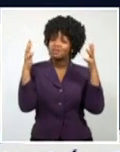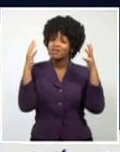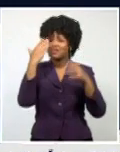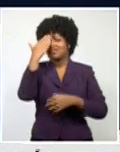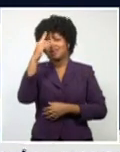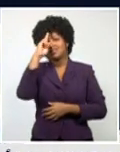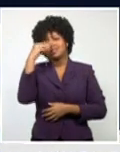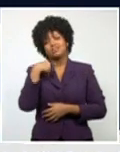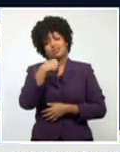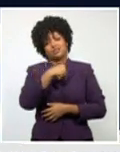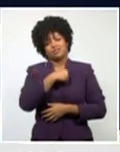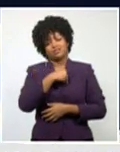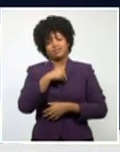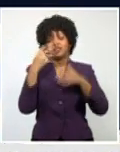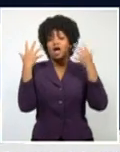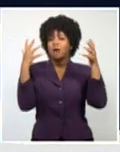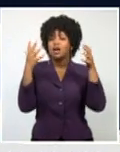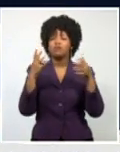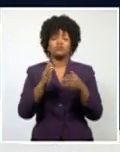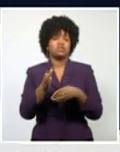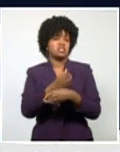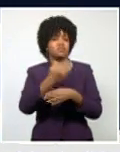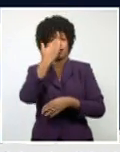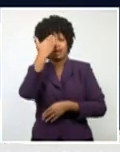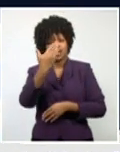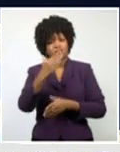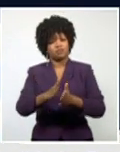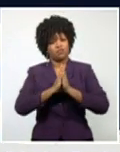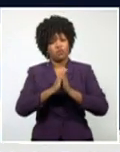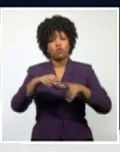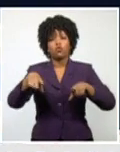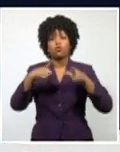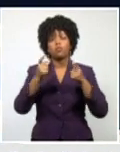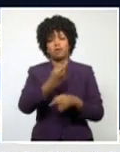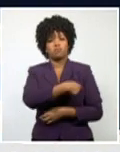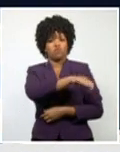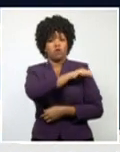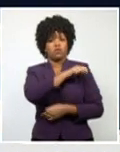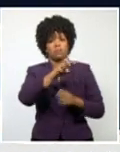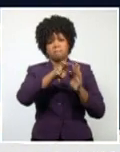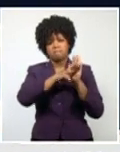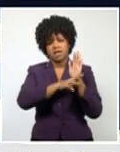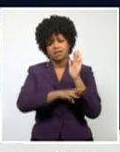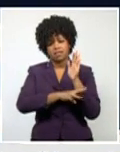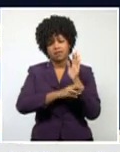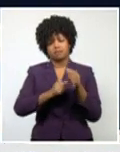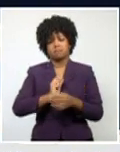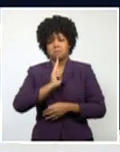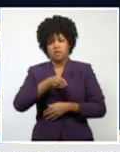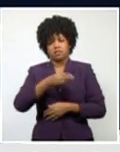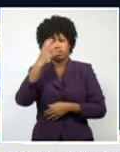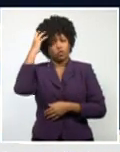los aplausos que se materialicen en el cumplimiento de nuestra población, en las medidas que están indicadas. Es lo que